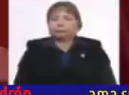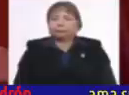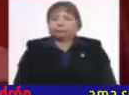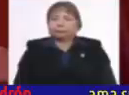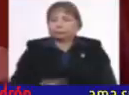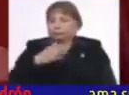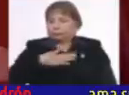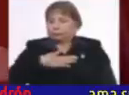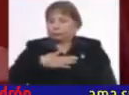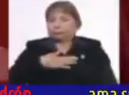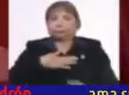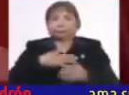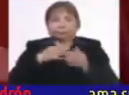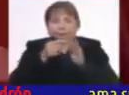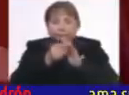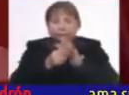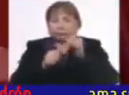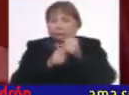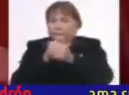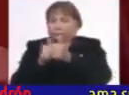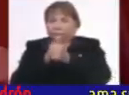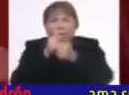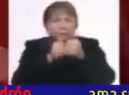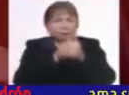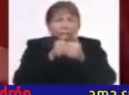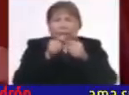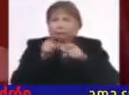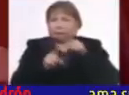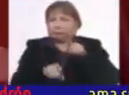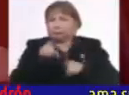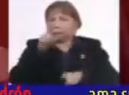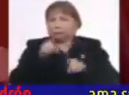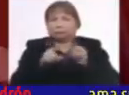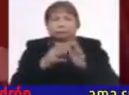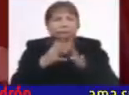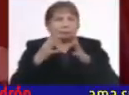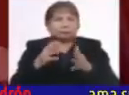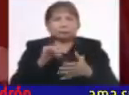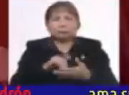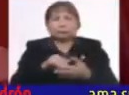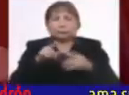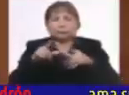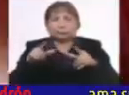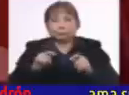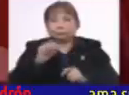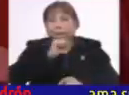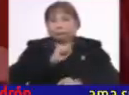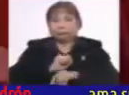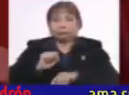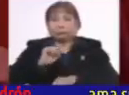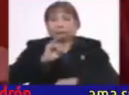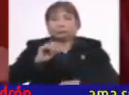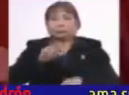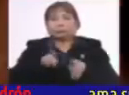mi esposa fue víctima del seguimiento tanto en en el distrito de san isidro como en